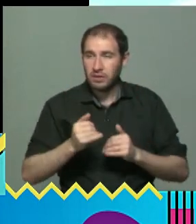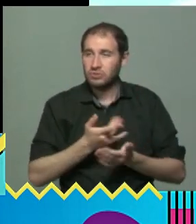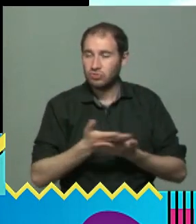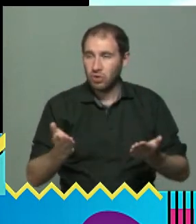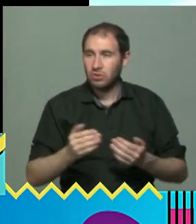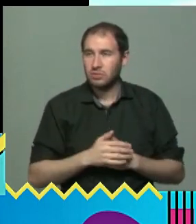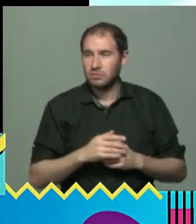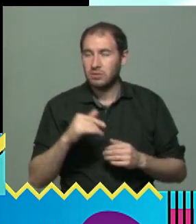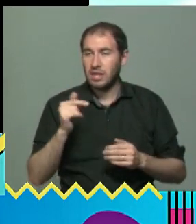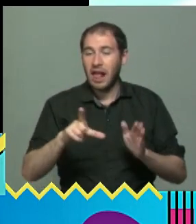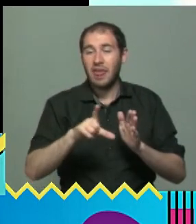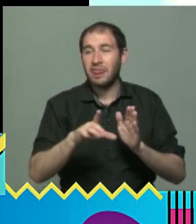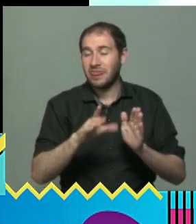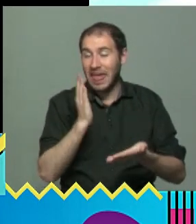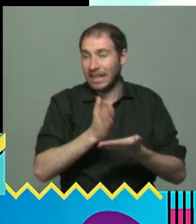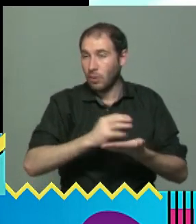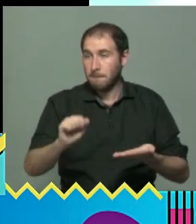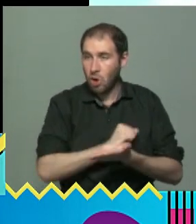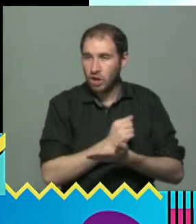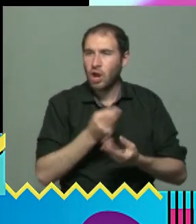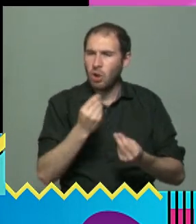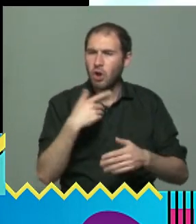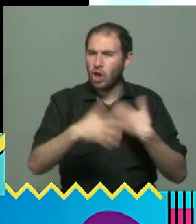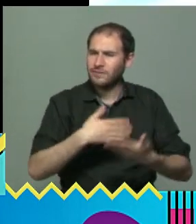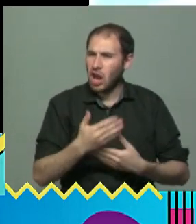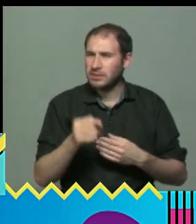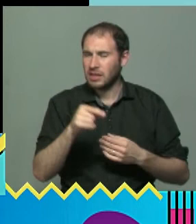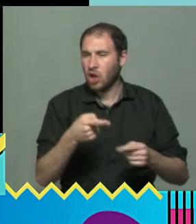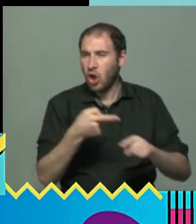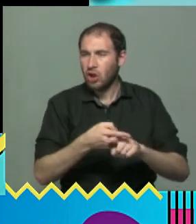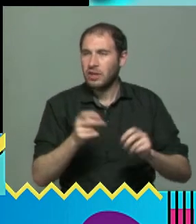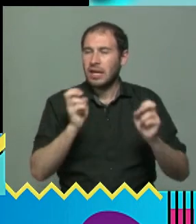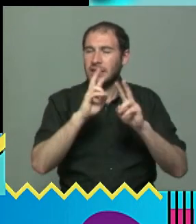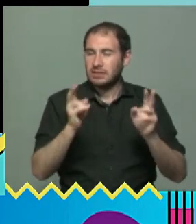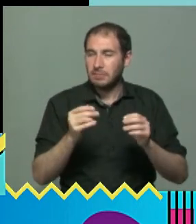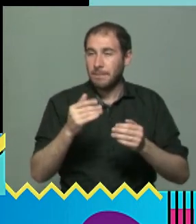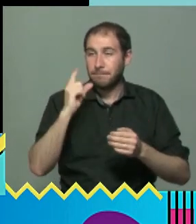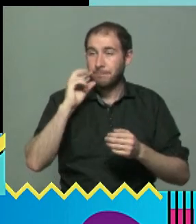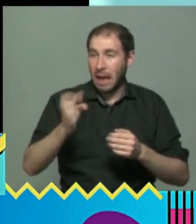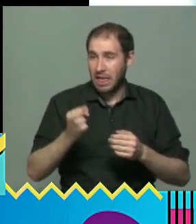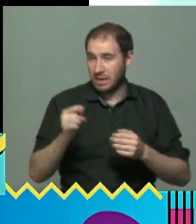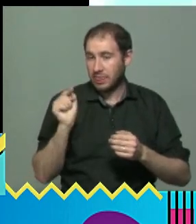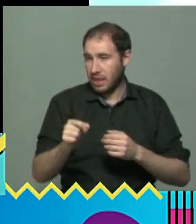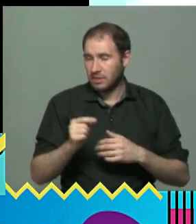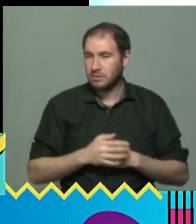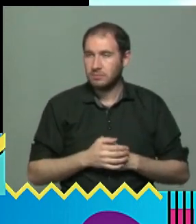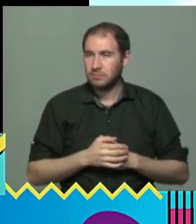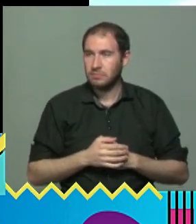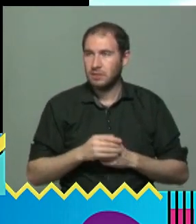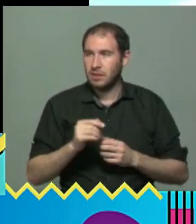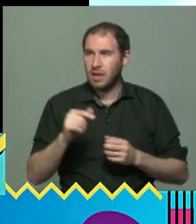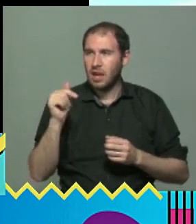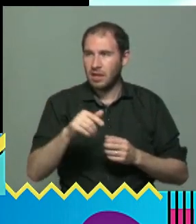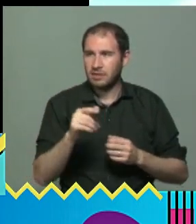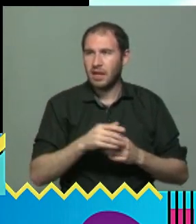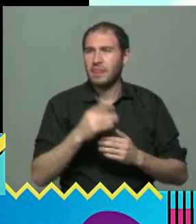que sean vulnerados en sus derechos a través de actos violentos, que es todo el tema, de parte de sus padres, el que va a entender, el que va a